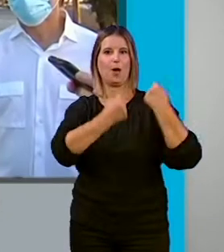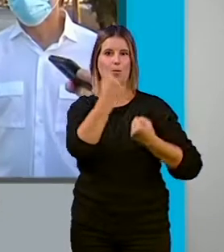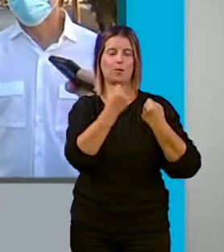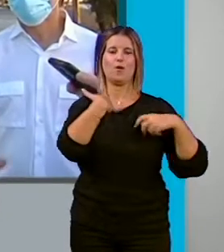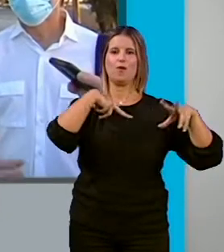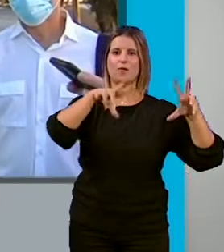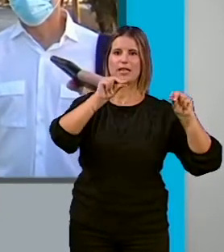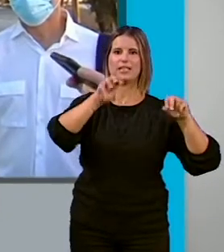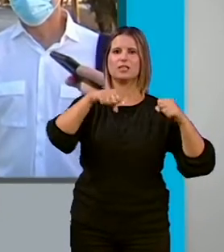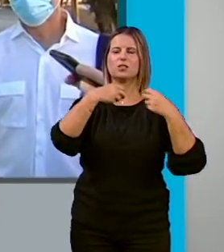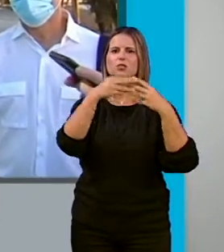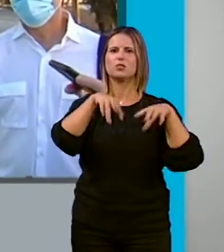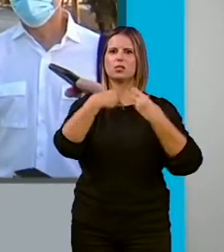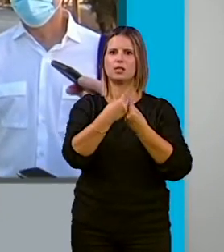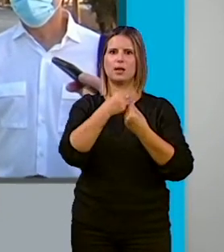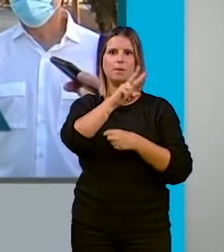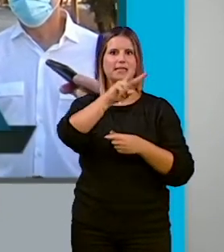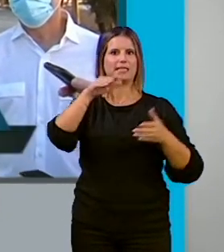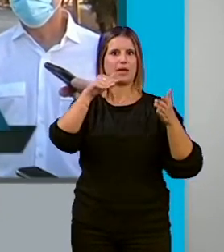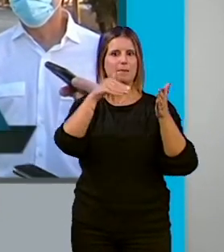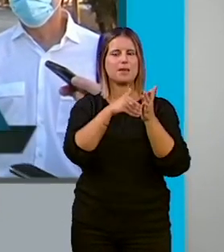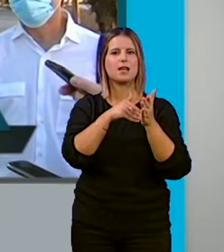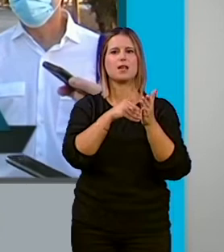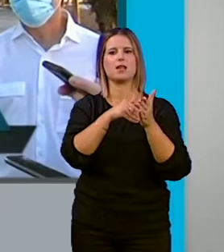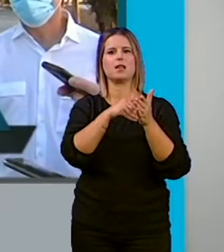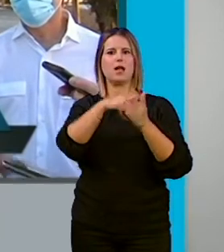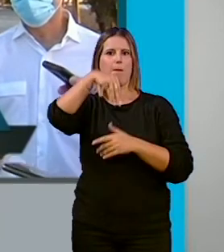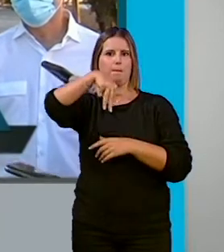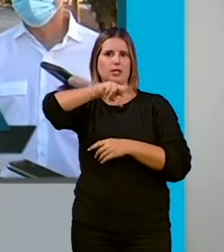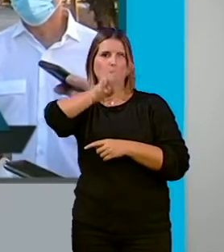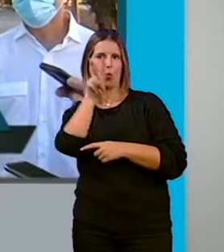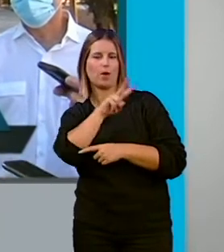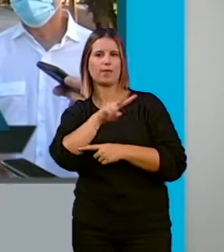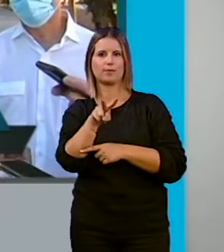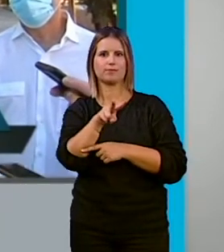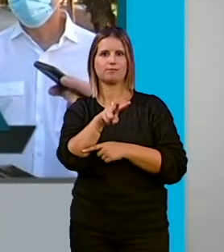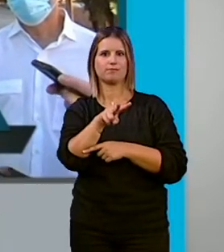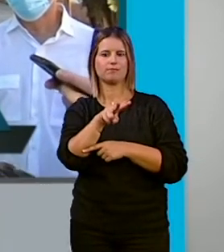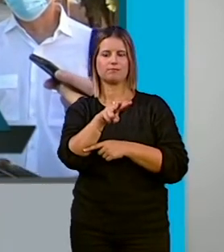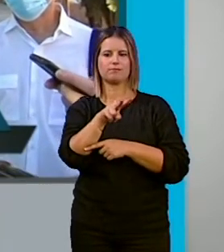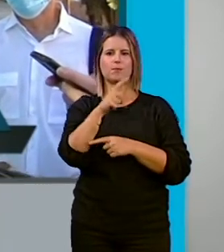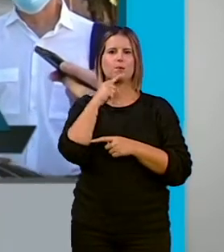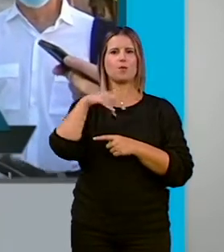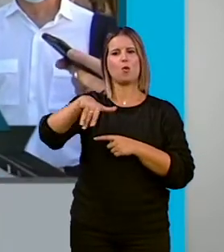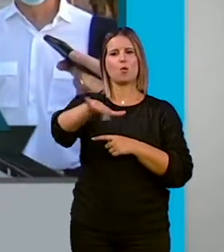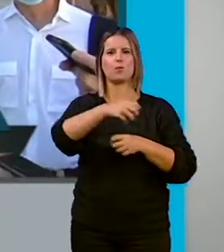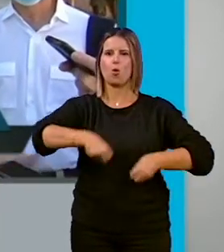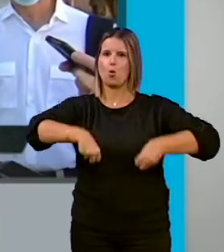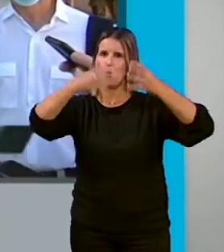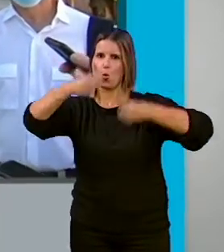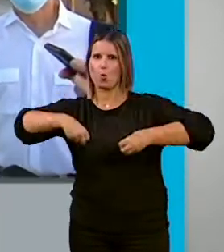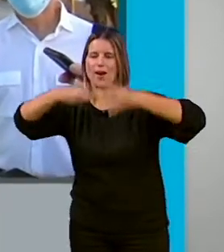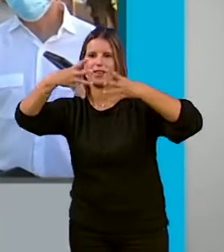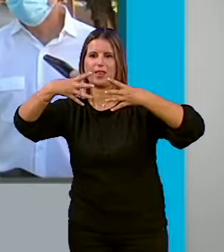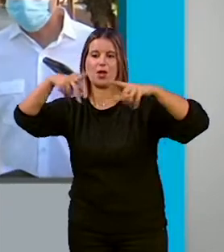23.000 metros de, en este caso, de desarrollo y urbanización. En